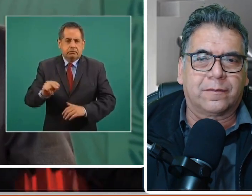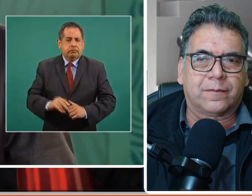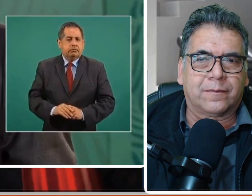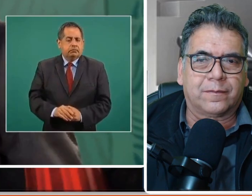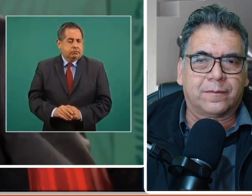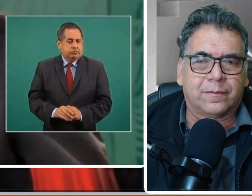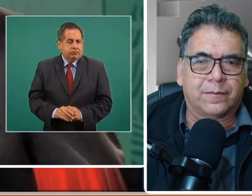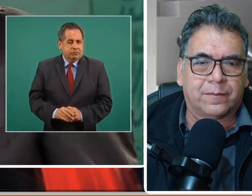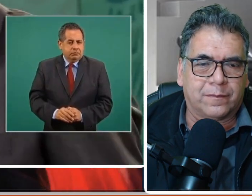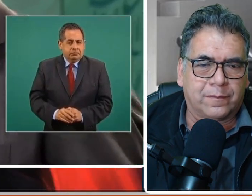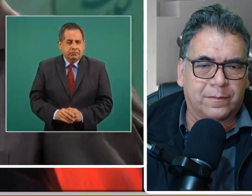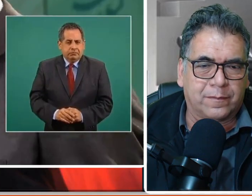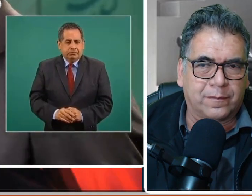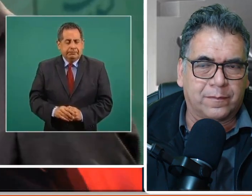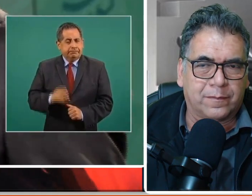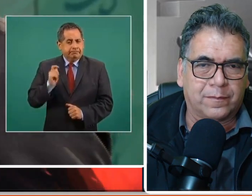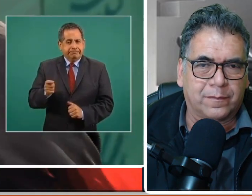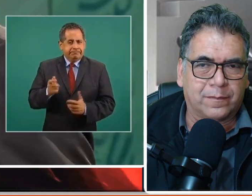Y es